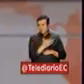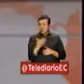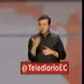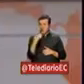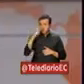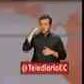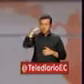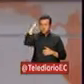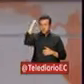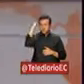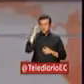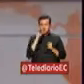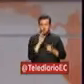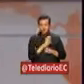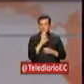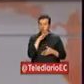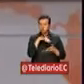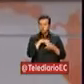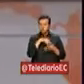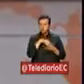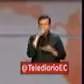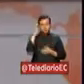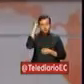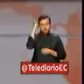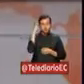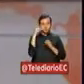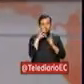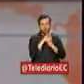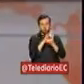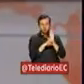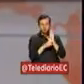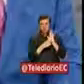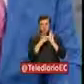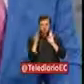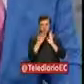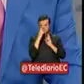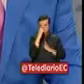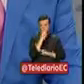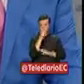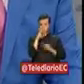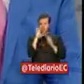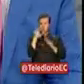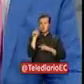derecho de las personas a estudiar. Es un derecho que está en la Constitución.